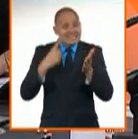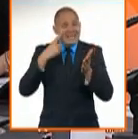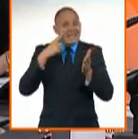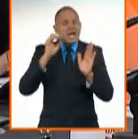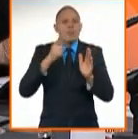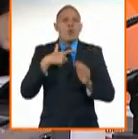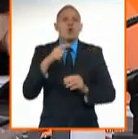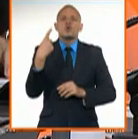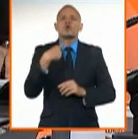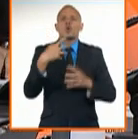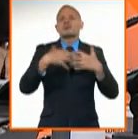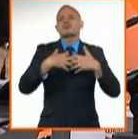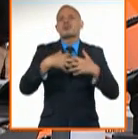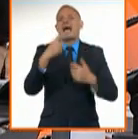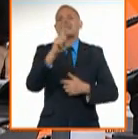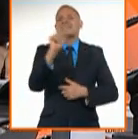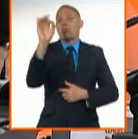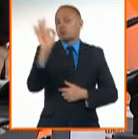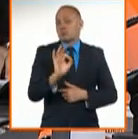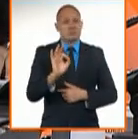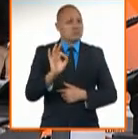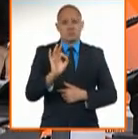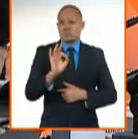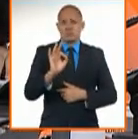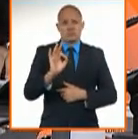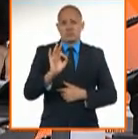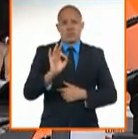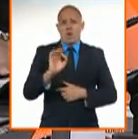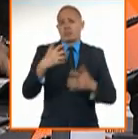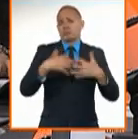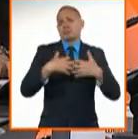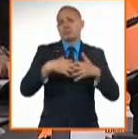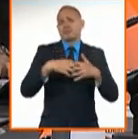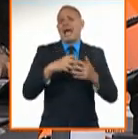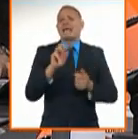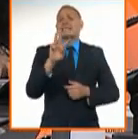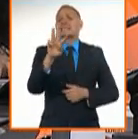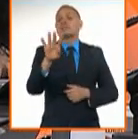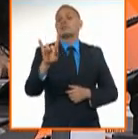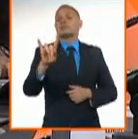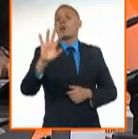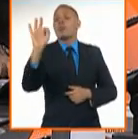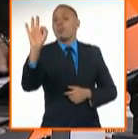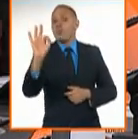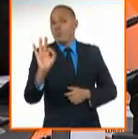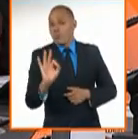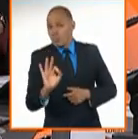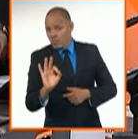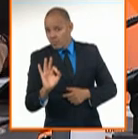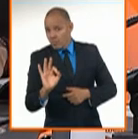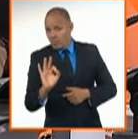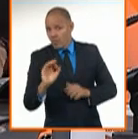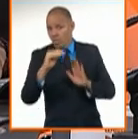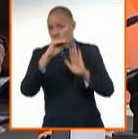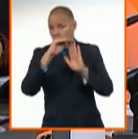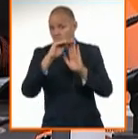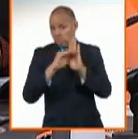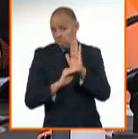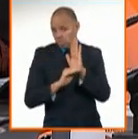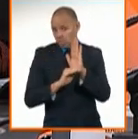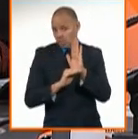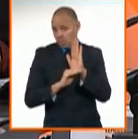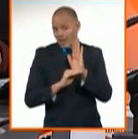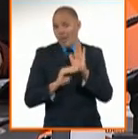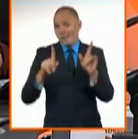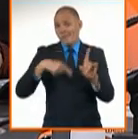instalada se está generando en este minuto hay seguridades con averías unidades en mantenimiento y eso pues lleva a